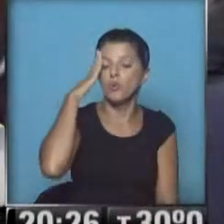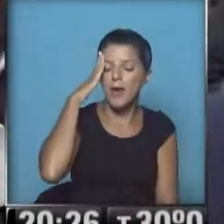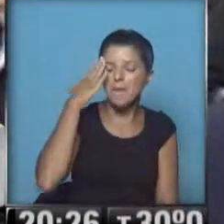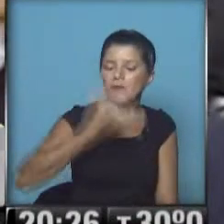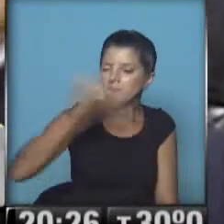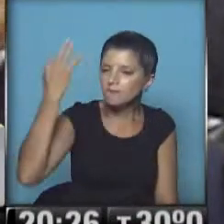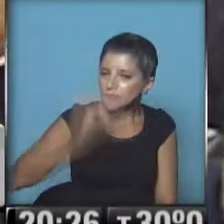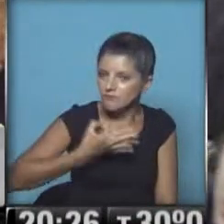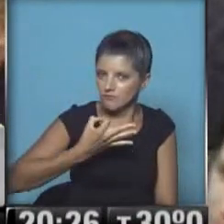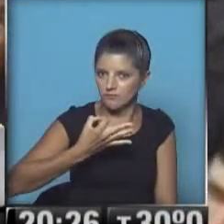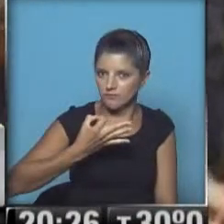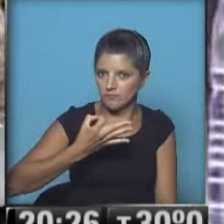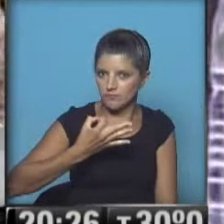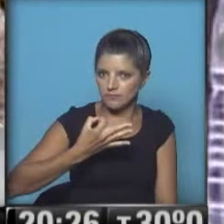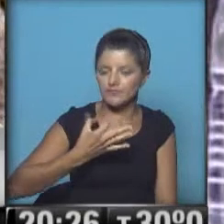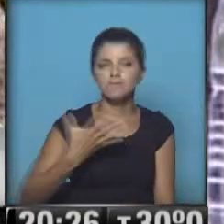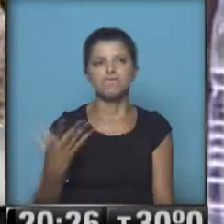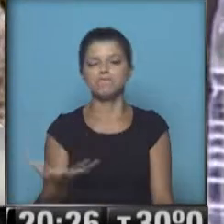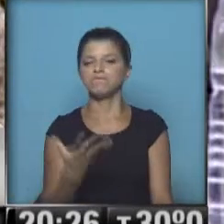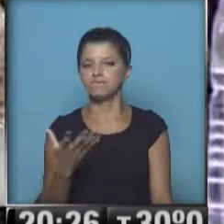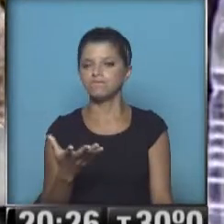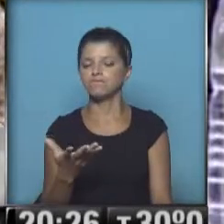hemos, creo que,